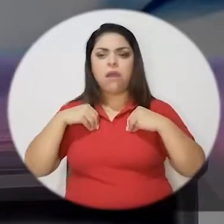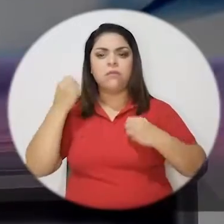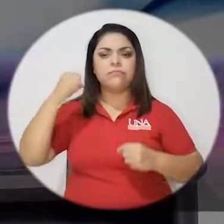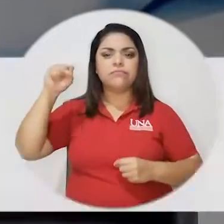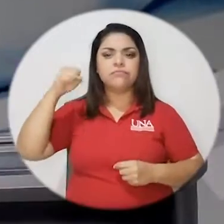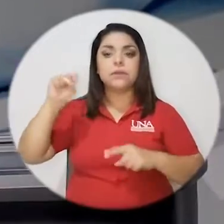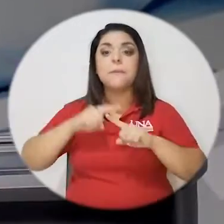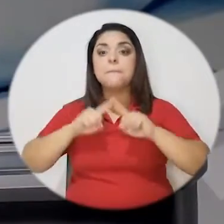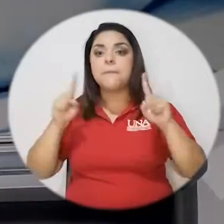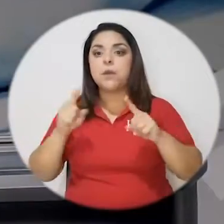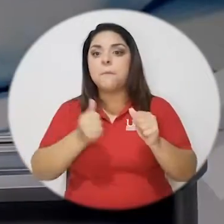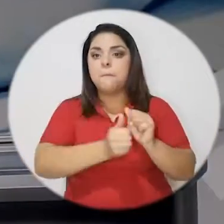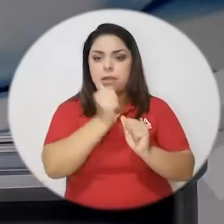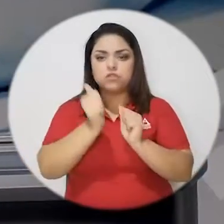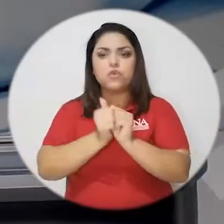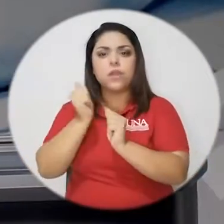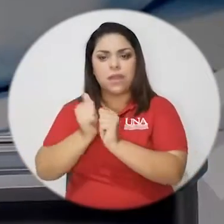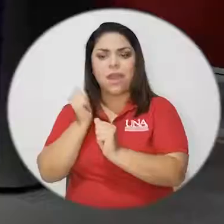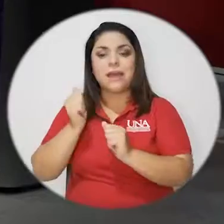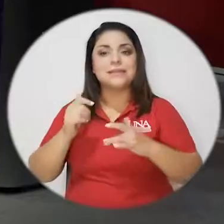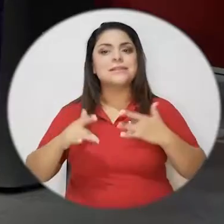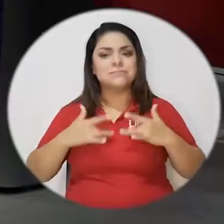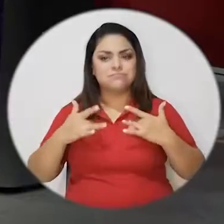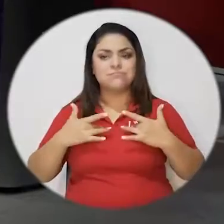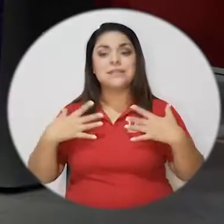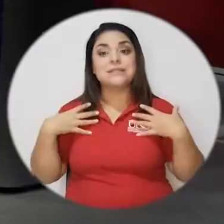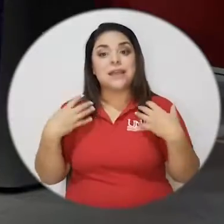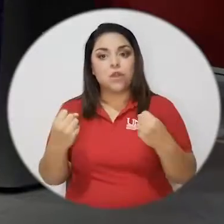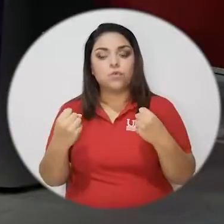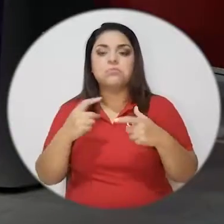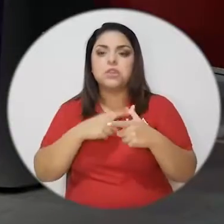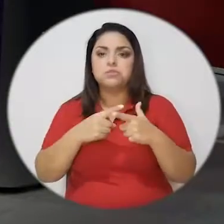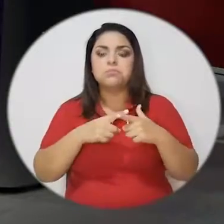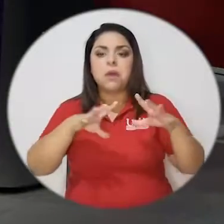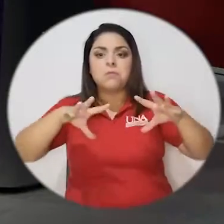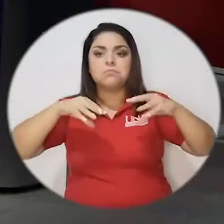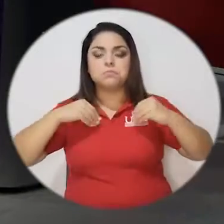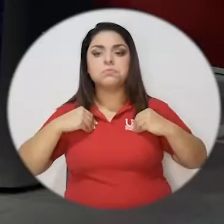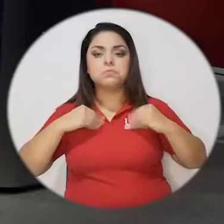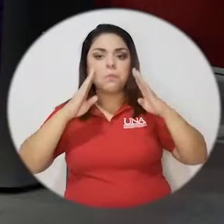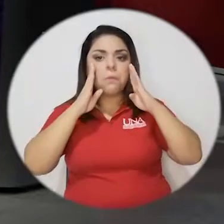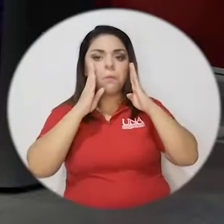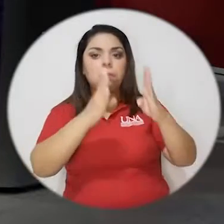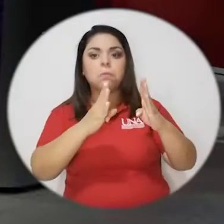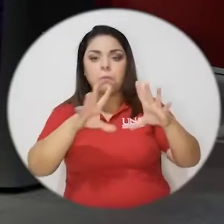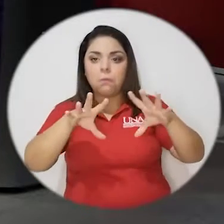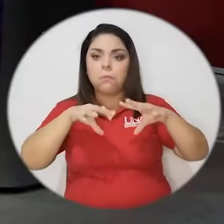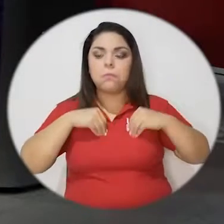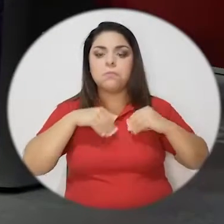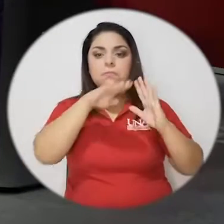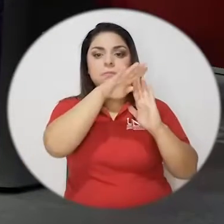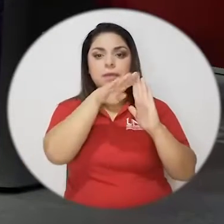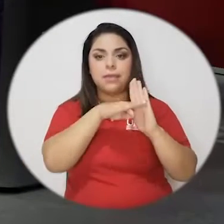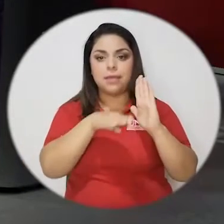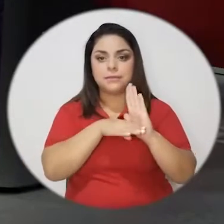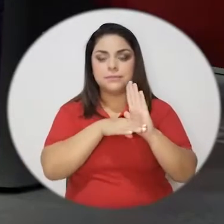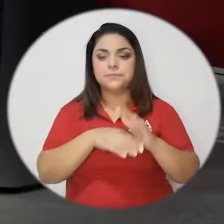estamos sensibilizados hacia el tema de la salud. Tenemos un sistema de cobertura de salud